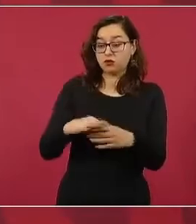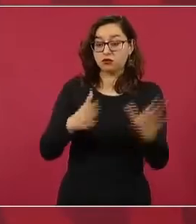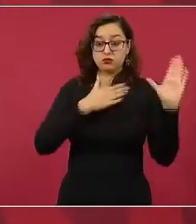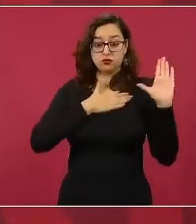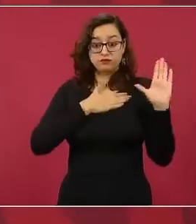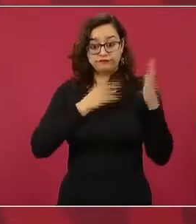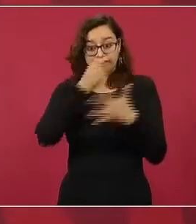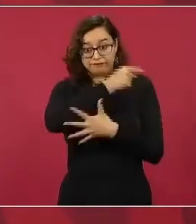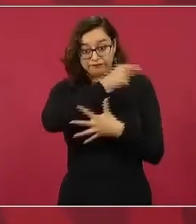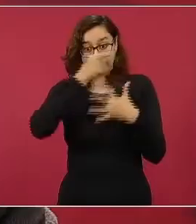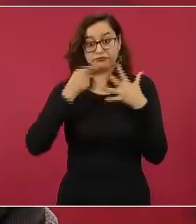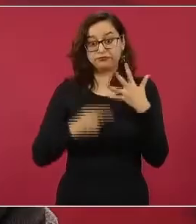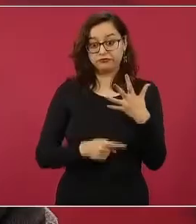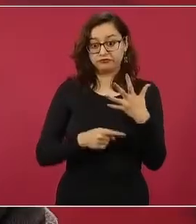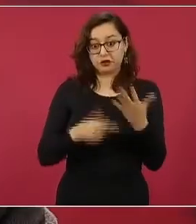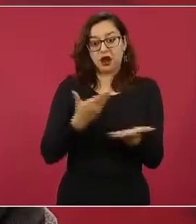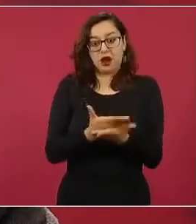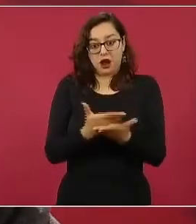no venimos